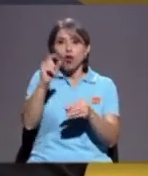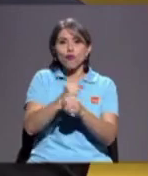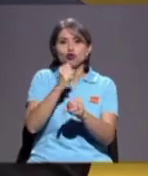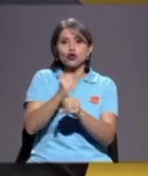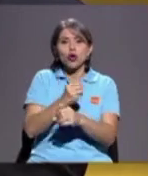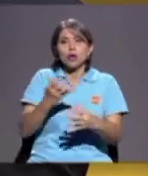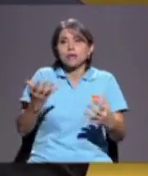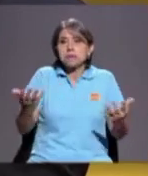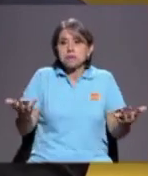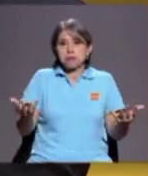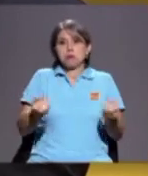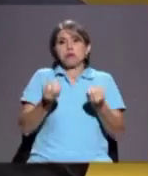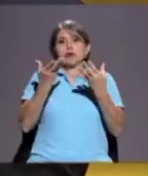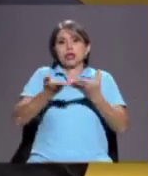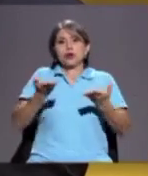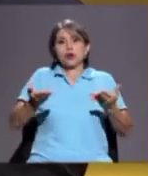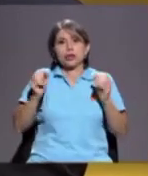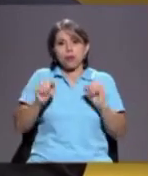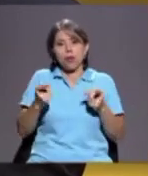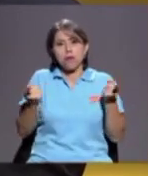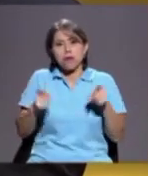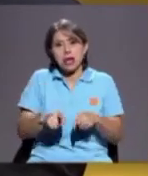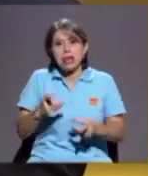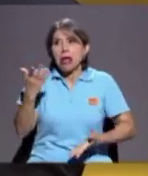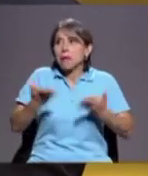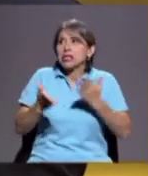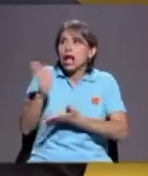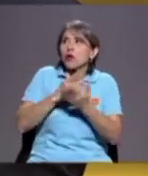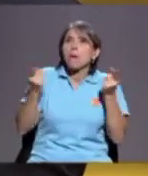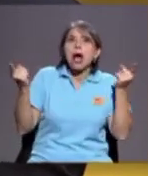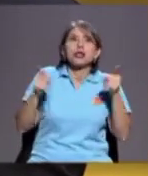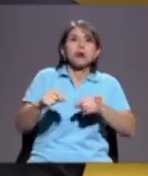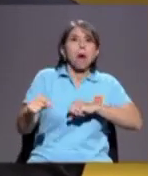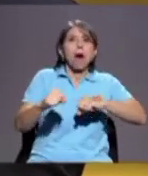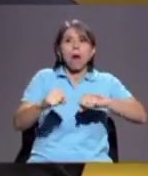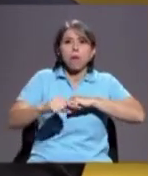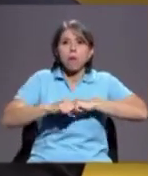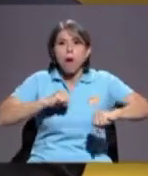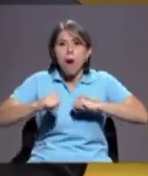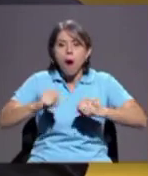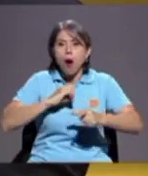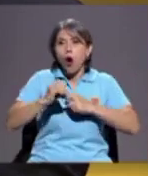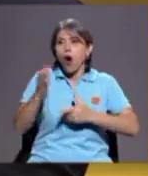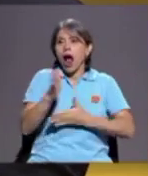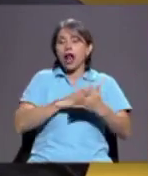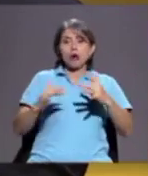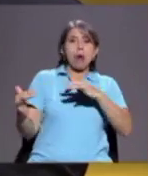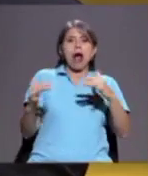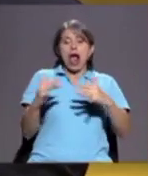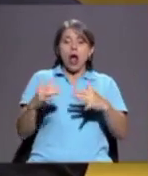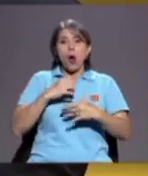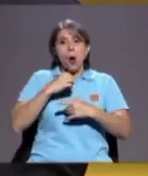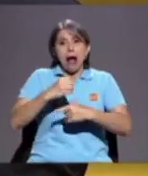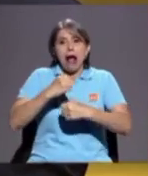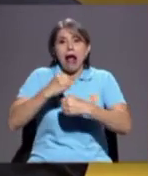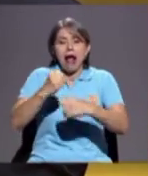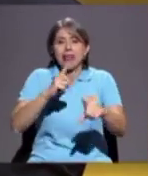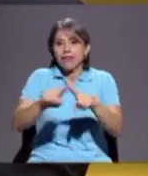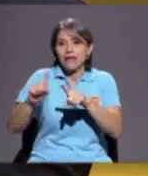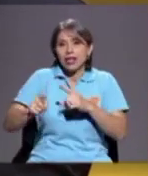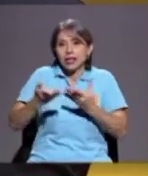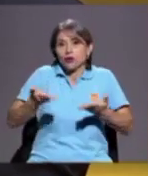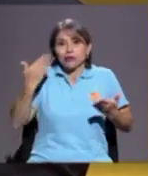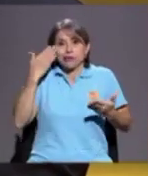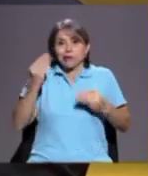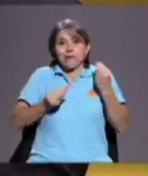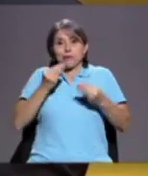haber un efecto climático, un terremoto, conflicto civil, ¿verdad? Y había una cosa que no se pensó porque es muy micro y